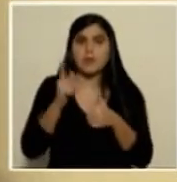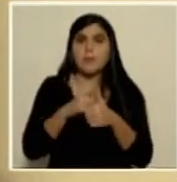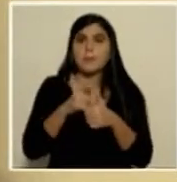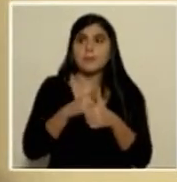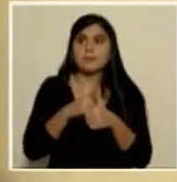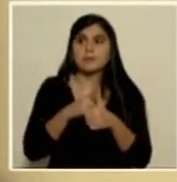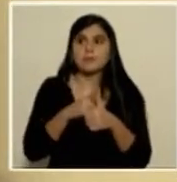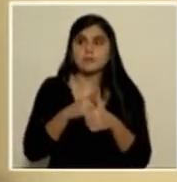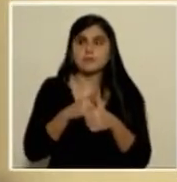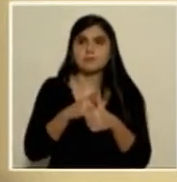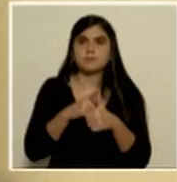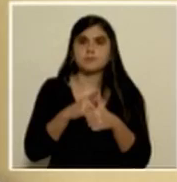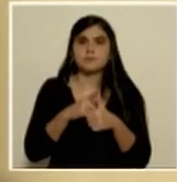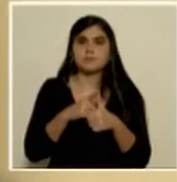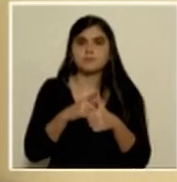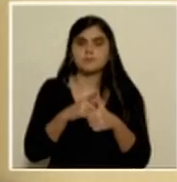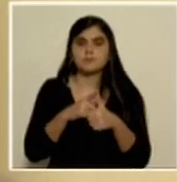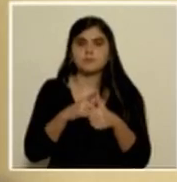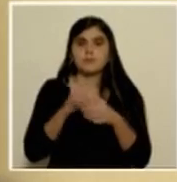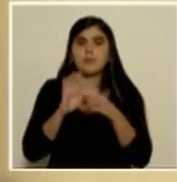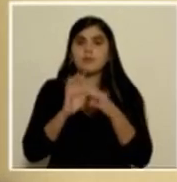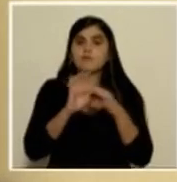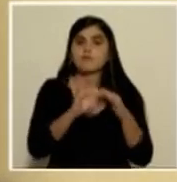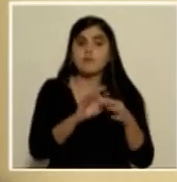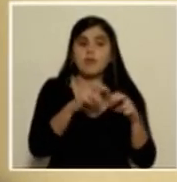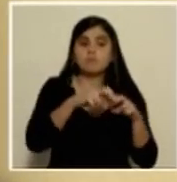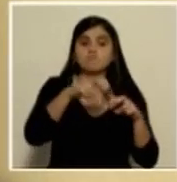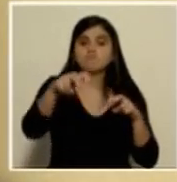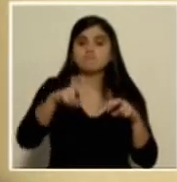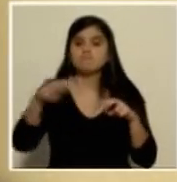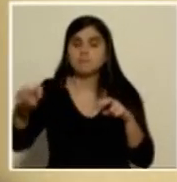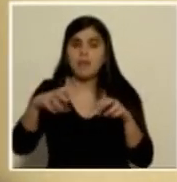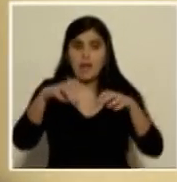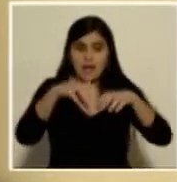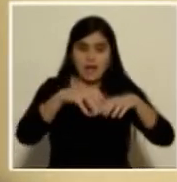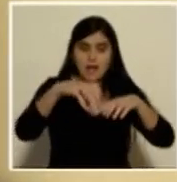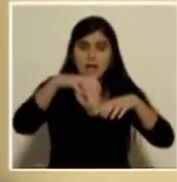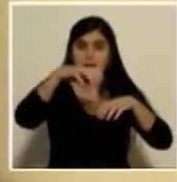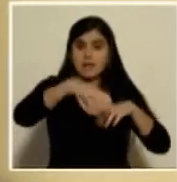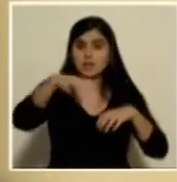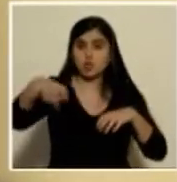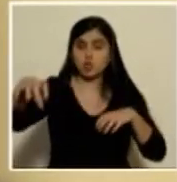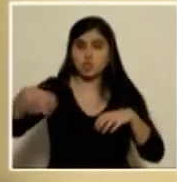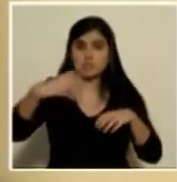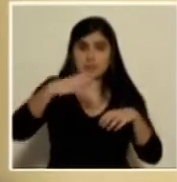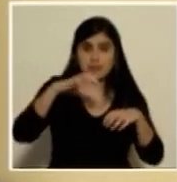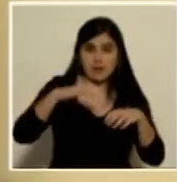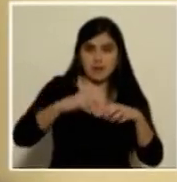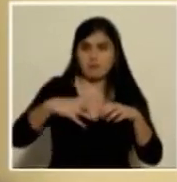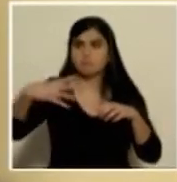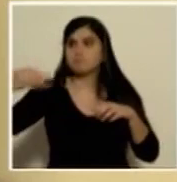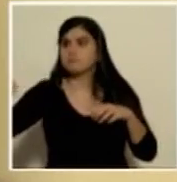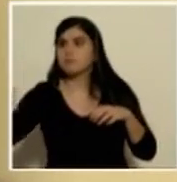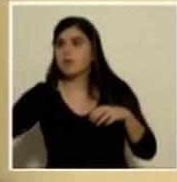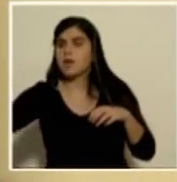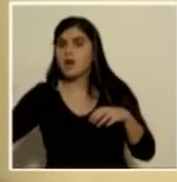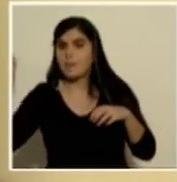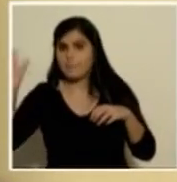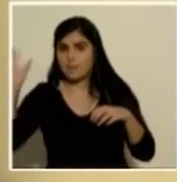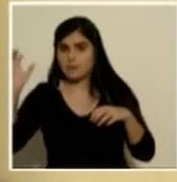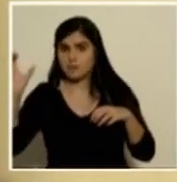restricción, el asunto de la traslado entre cantones, la restricción que estamos poniendo justamente permite con